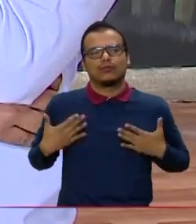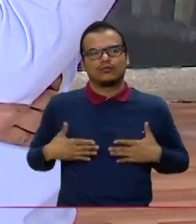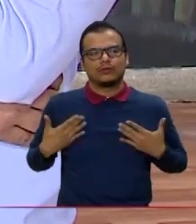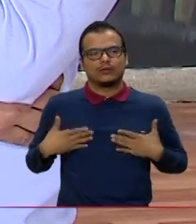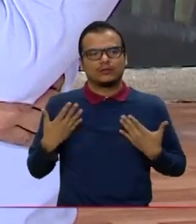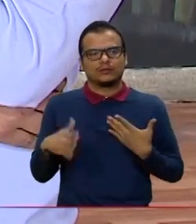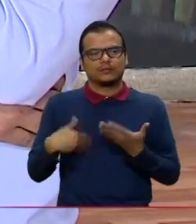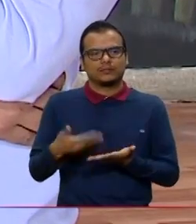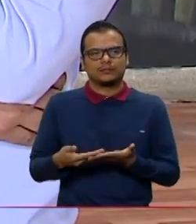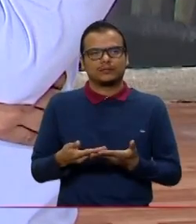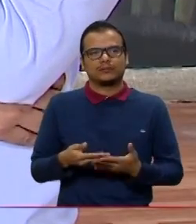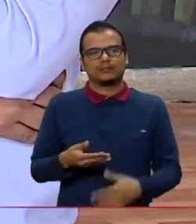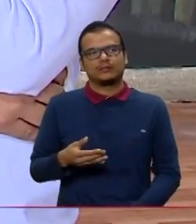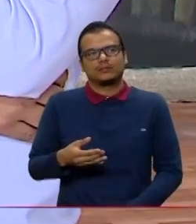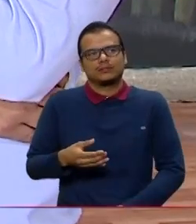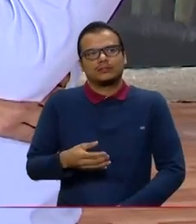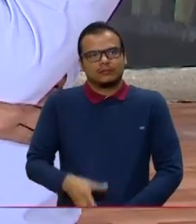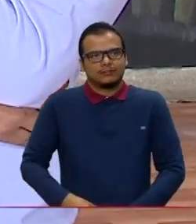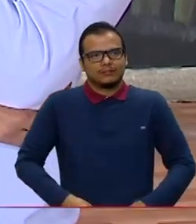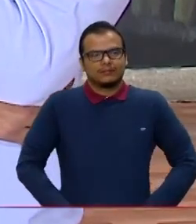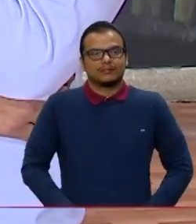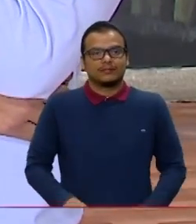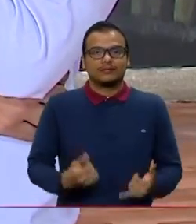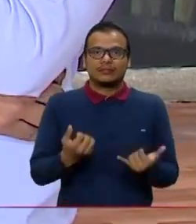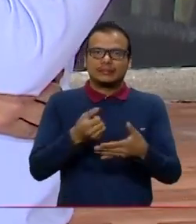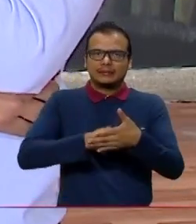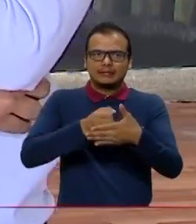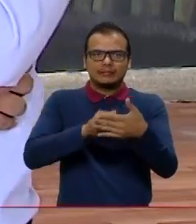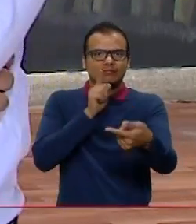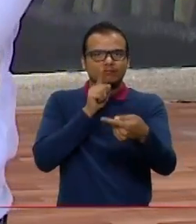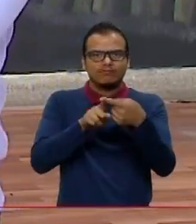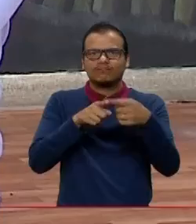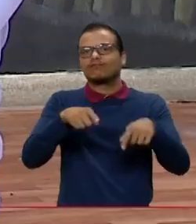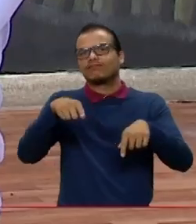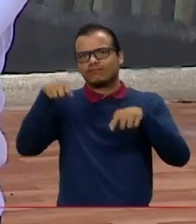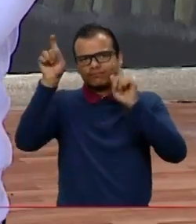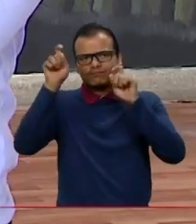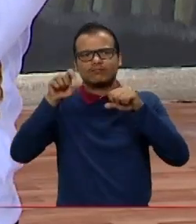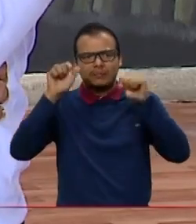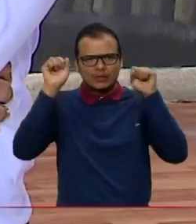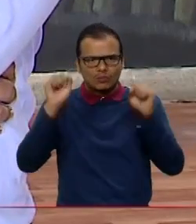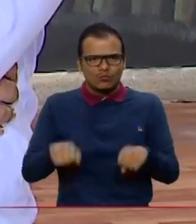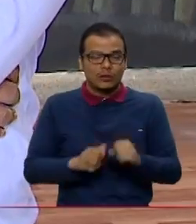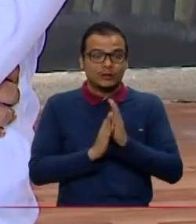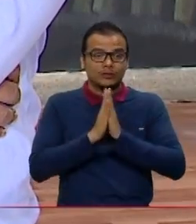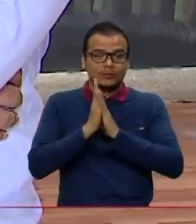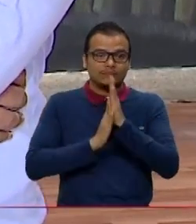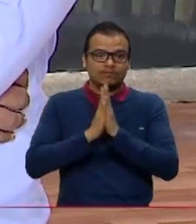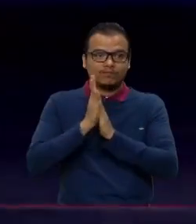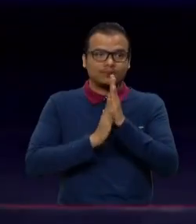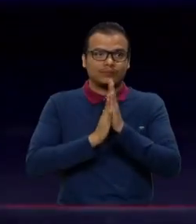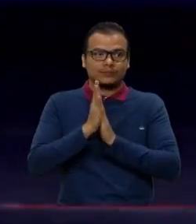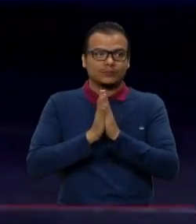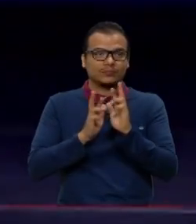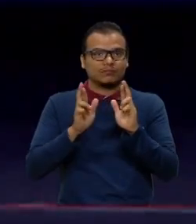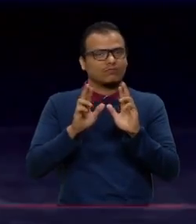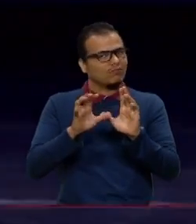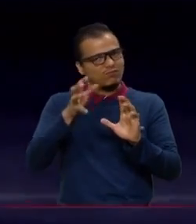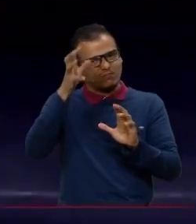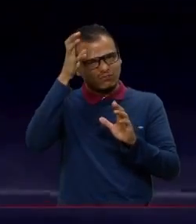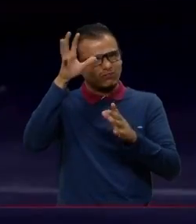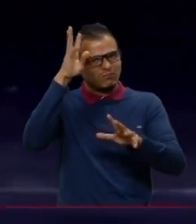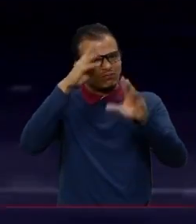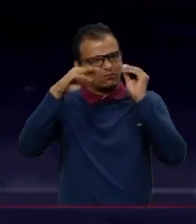para que para que viaje y estamos pues moviendo cielo y tierra para que él pueda lograr ese sueño de de especializarse en el en el